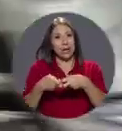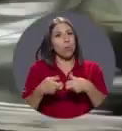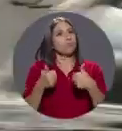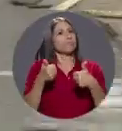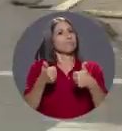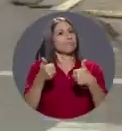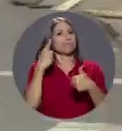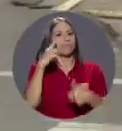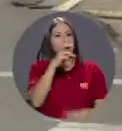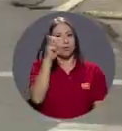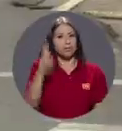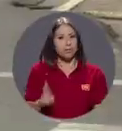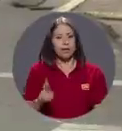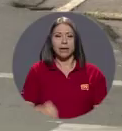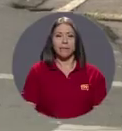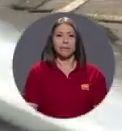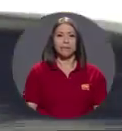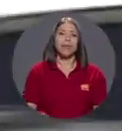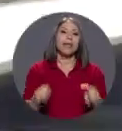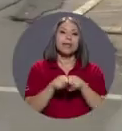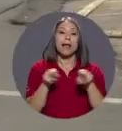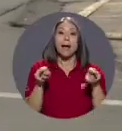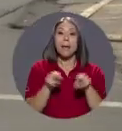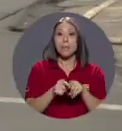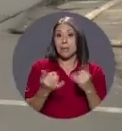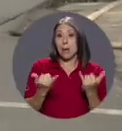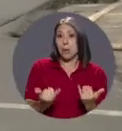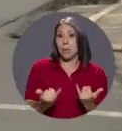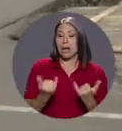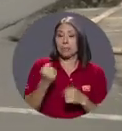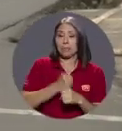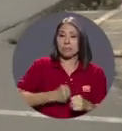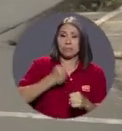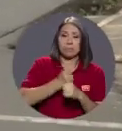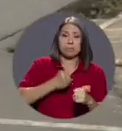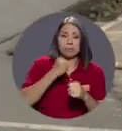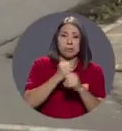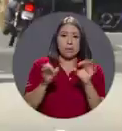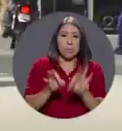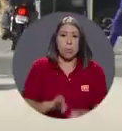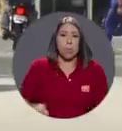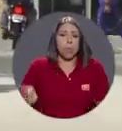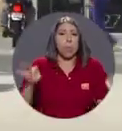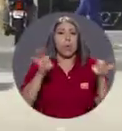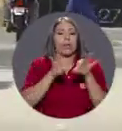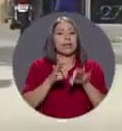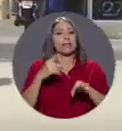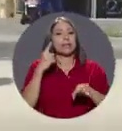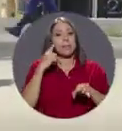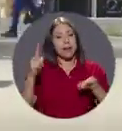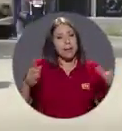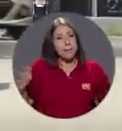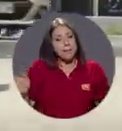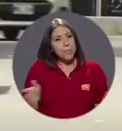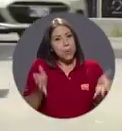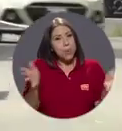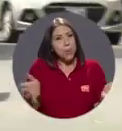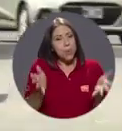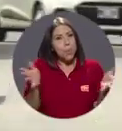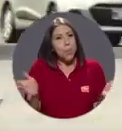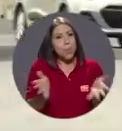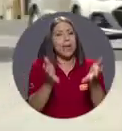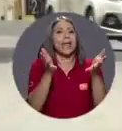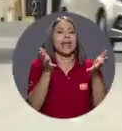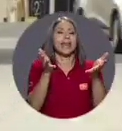Rica. Y también en este momento se están haciendo esfuerzos muy importantes para promover